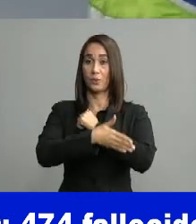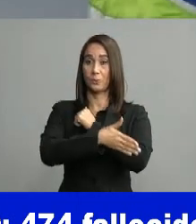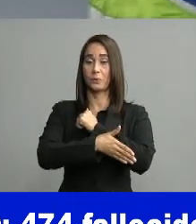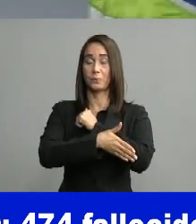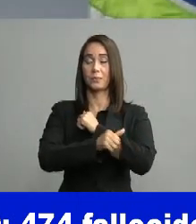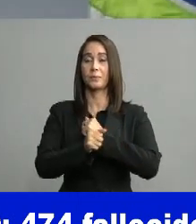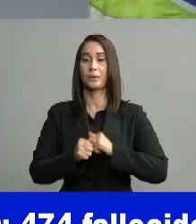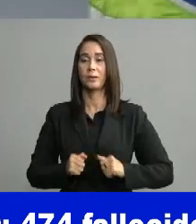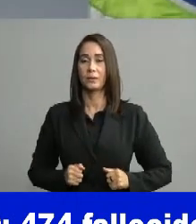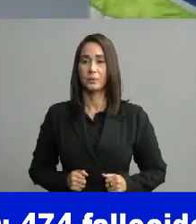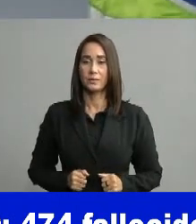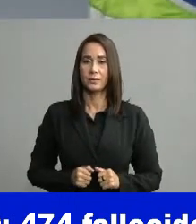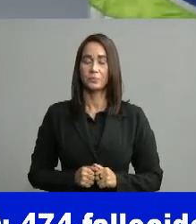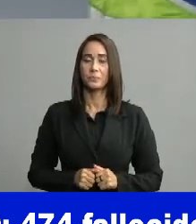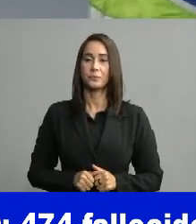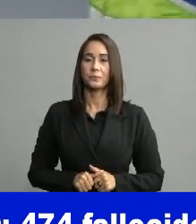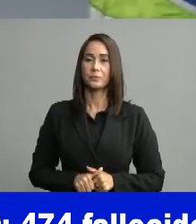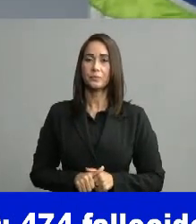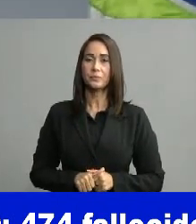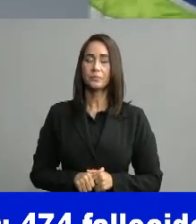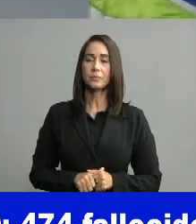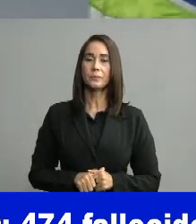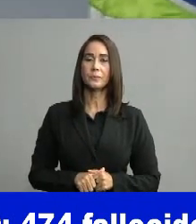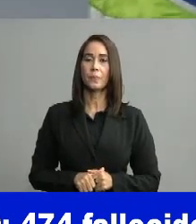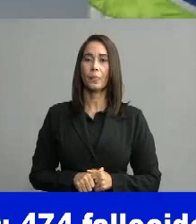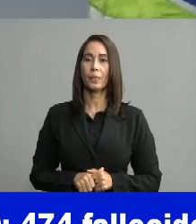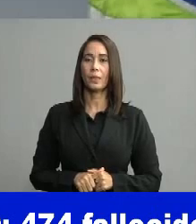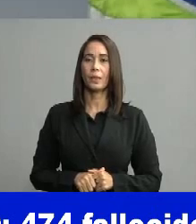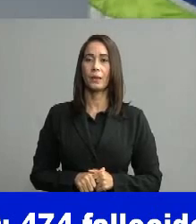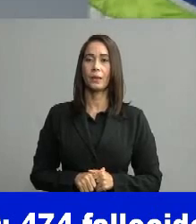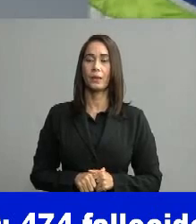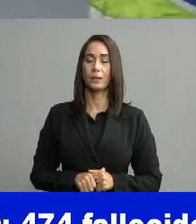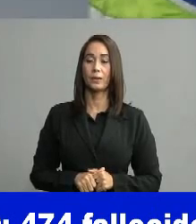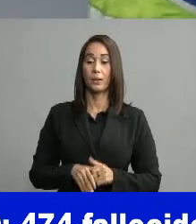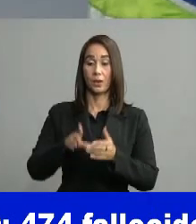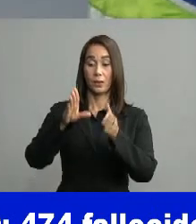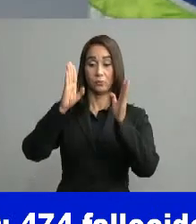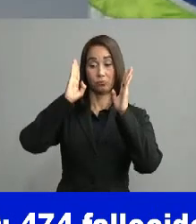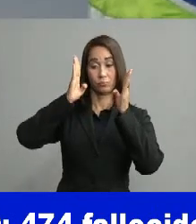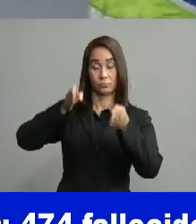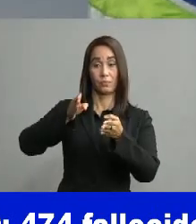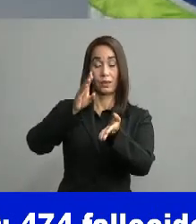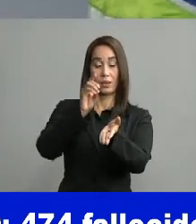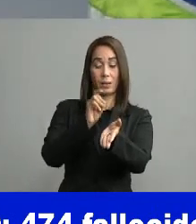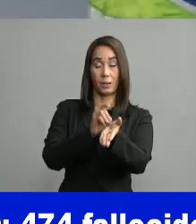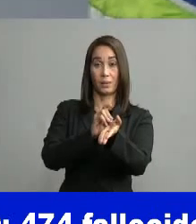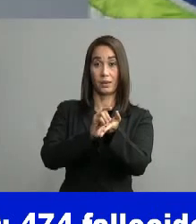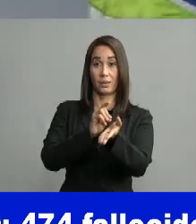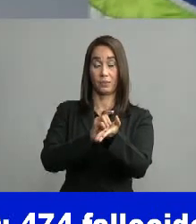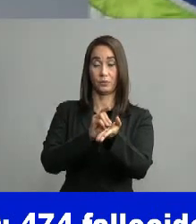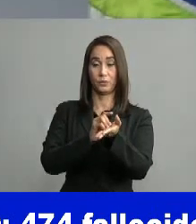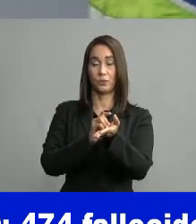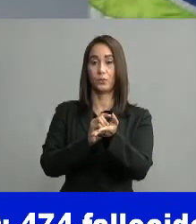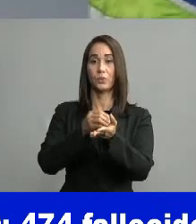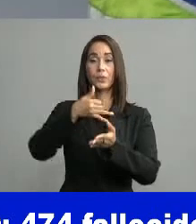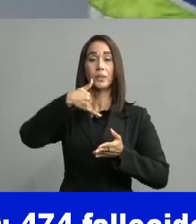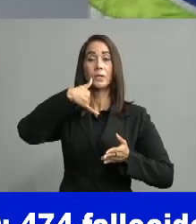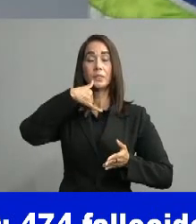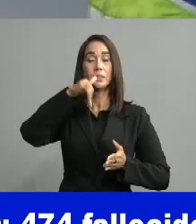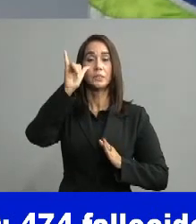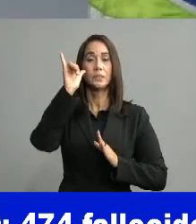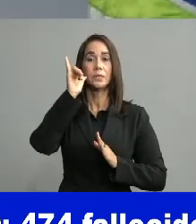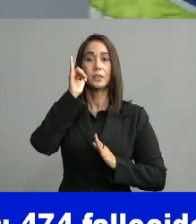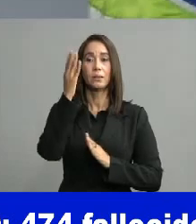diáspora dominicana. El número de asistencias médicas remotas en el día de ayer,